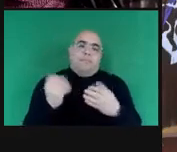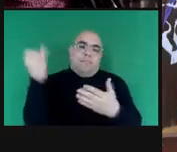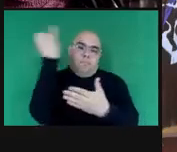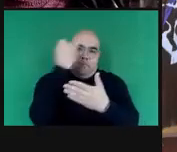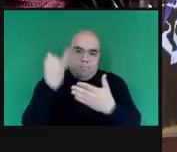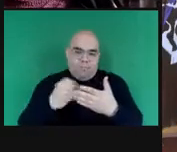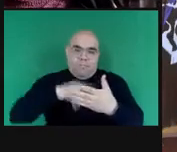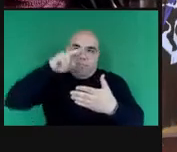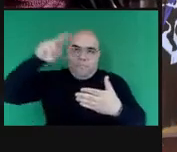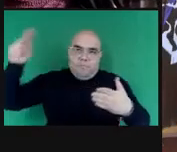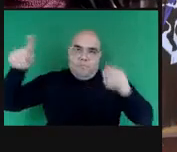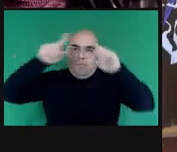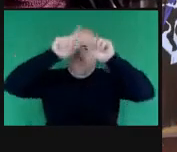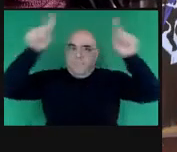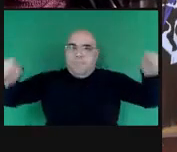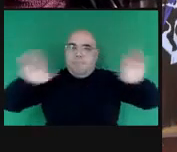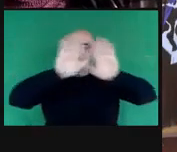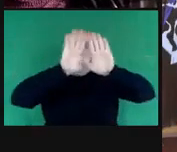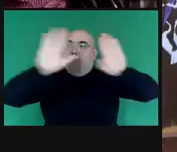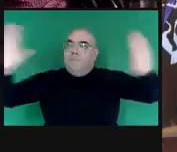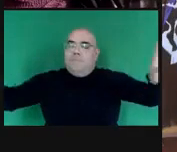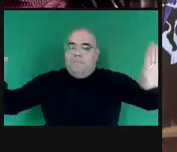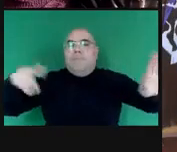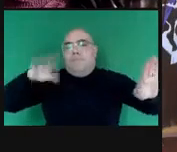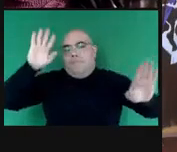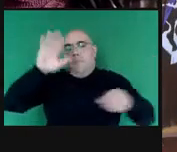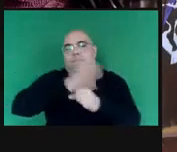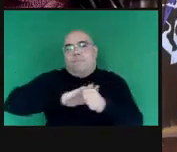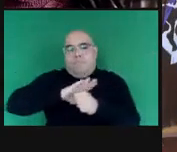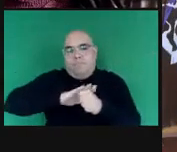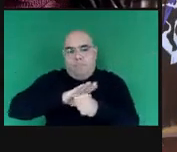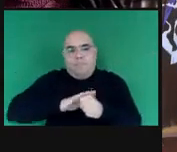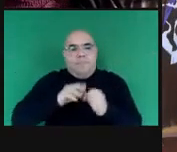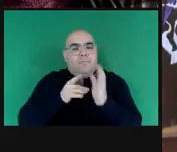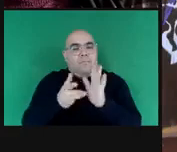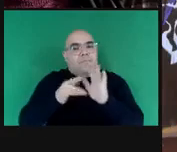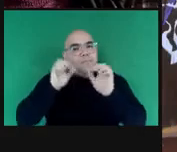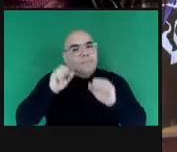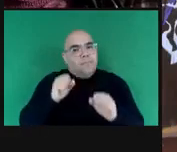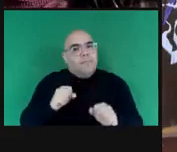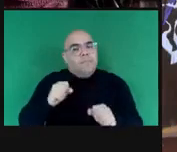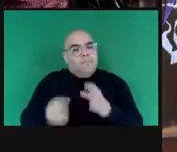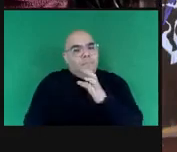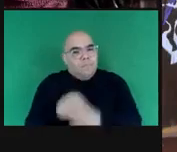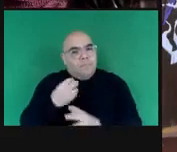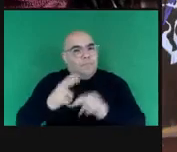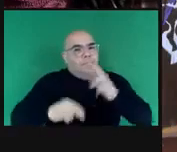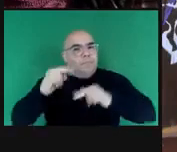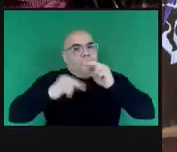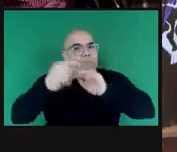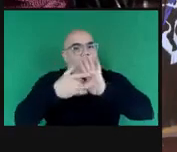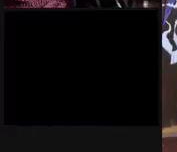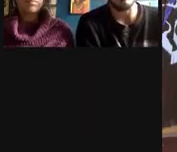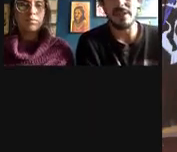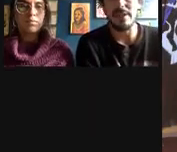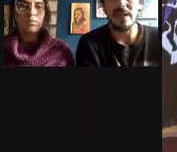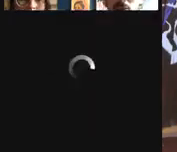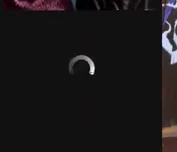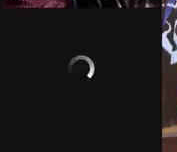que resignificara el barrio y pudiera contribuir a mejorar sus dinámicas, ya que estos barrios pues